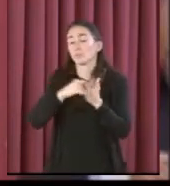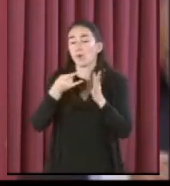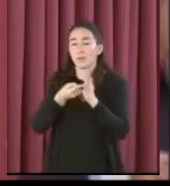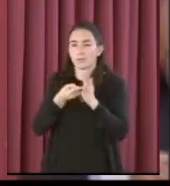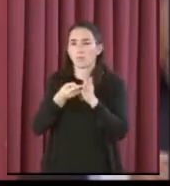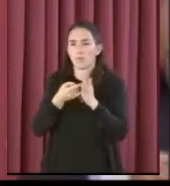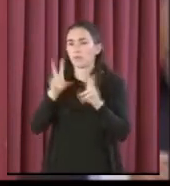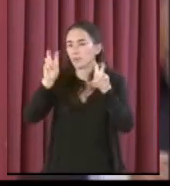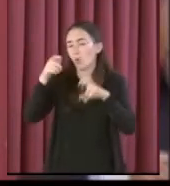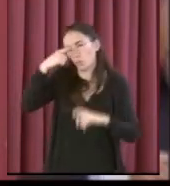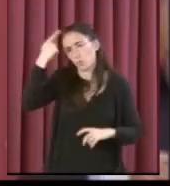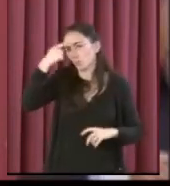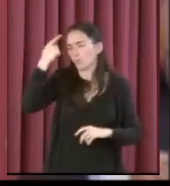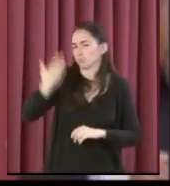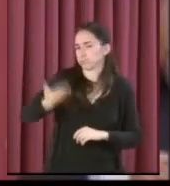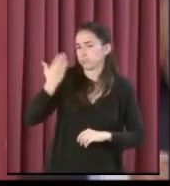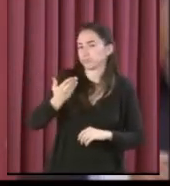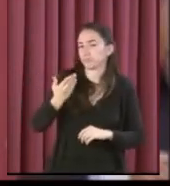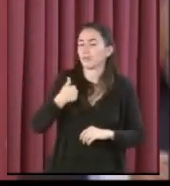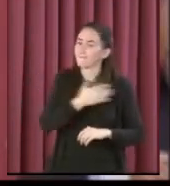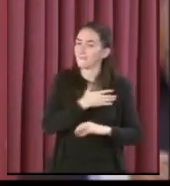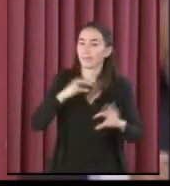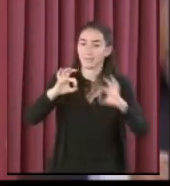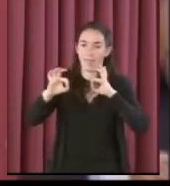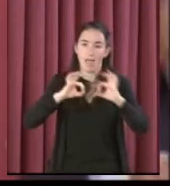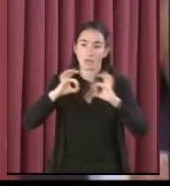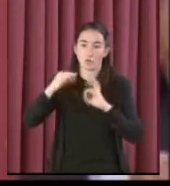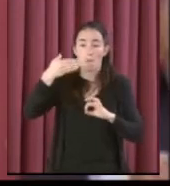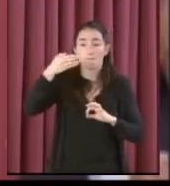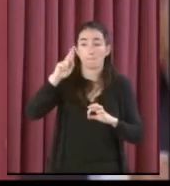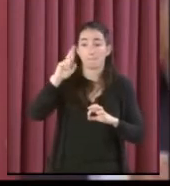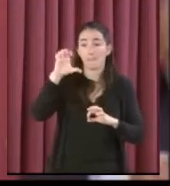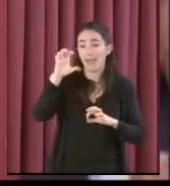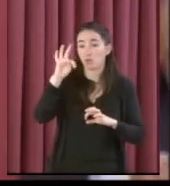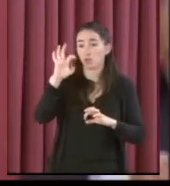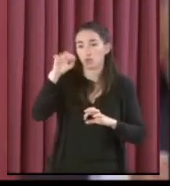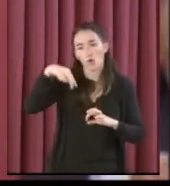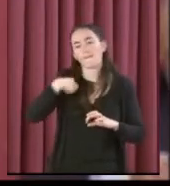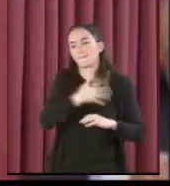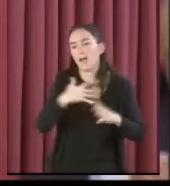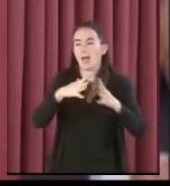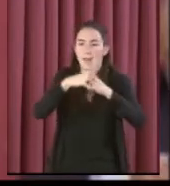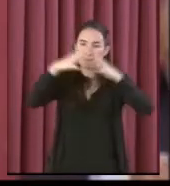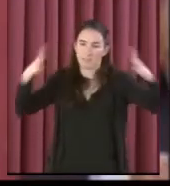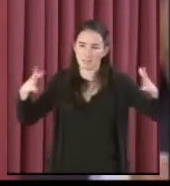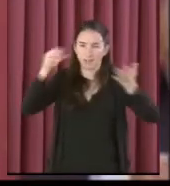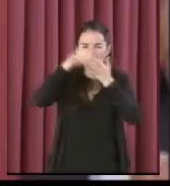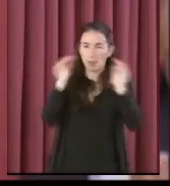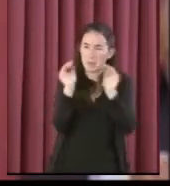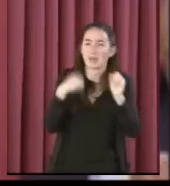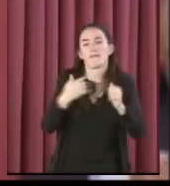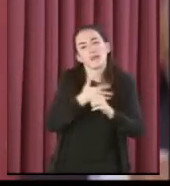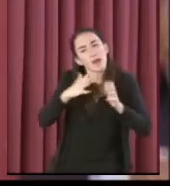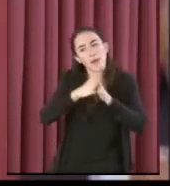ámbito cultural, la ampliación del Teatro Bretón, que representa, sin duda alguna, una referencia en la vida